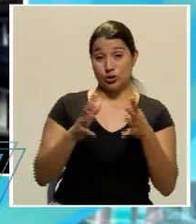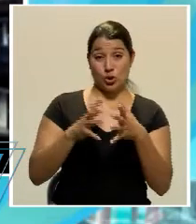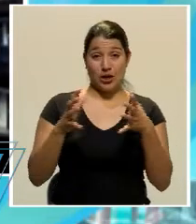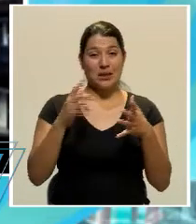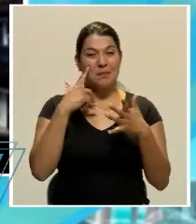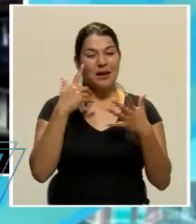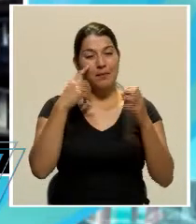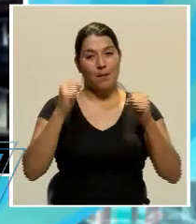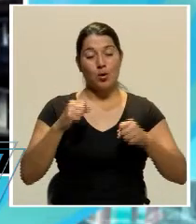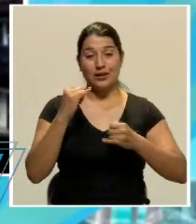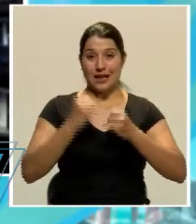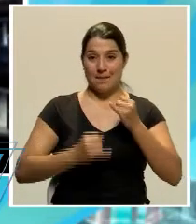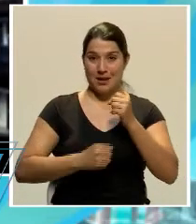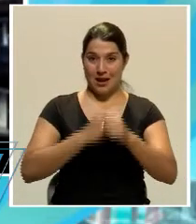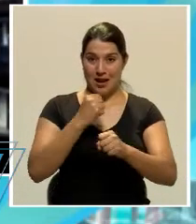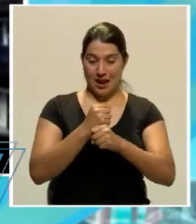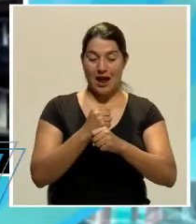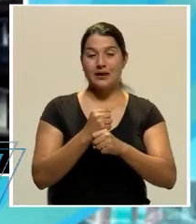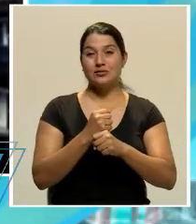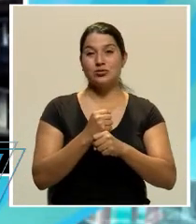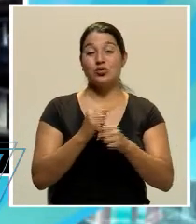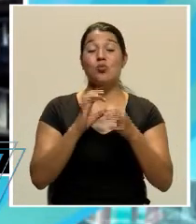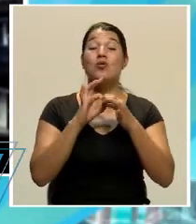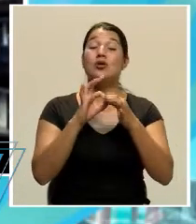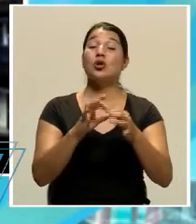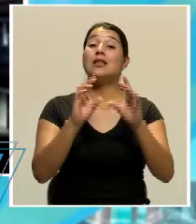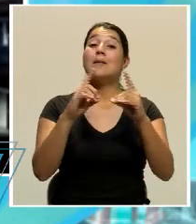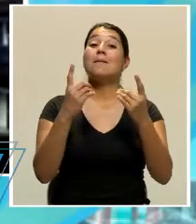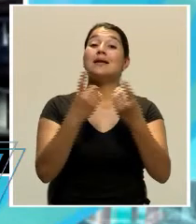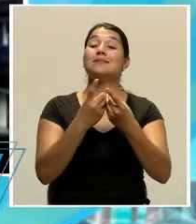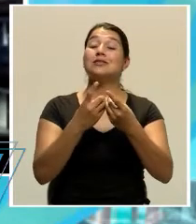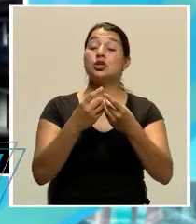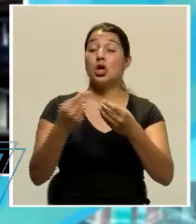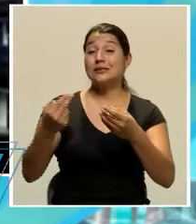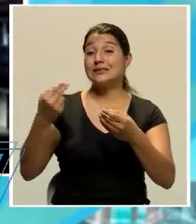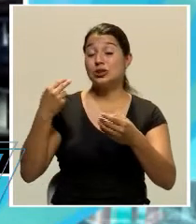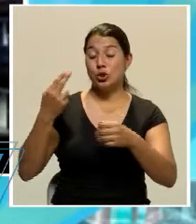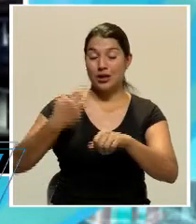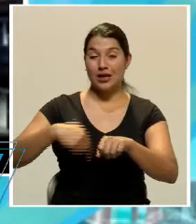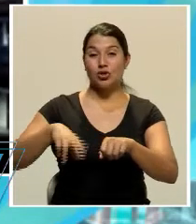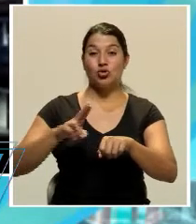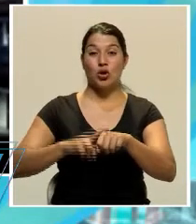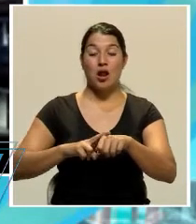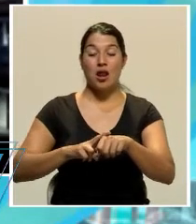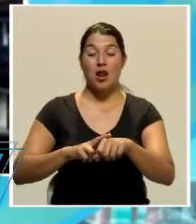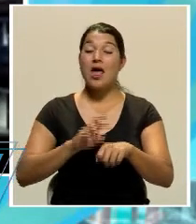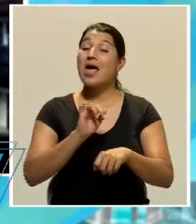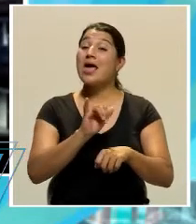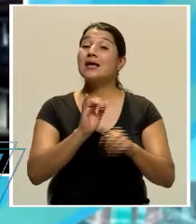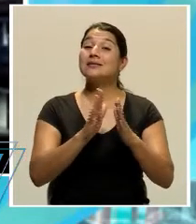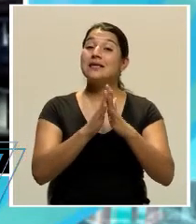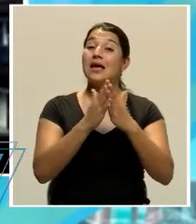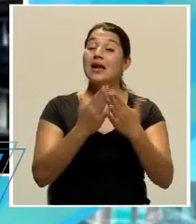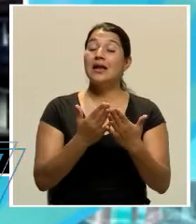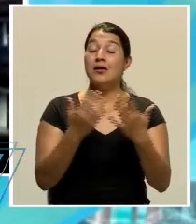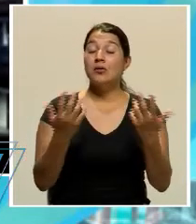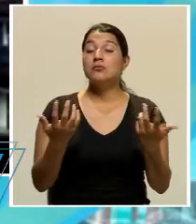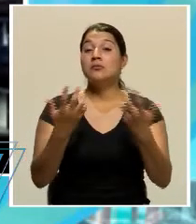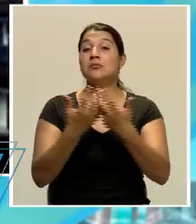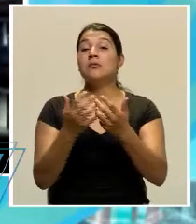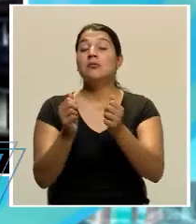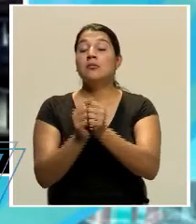para concluir el año del Departamento de Historia Natural, que es basado en la